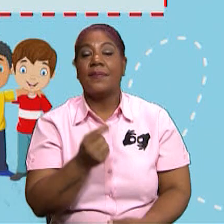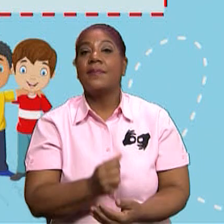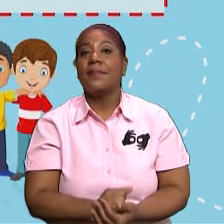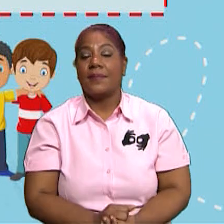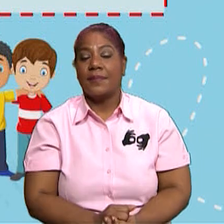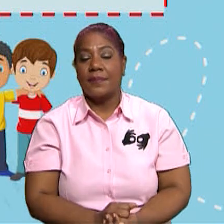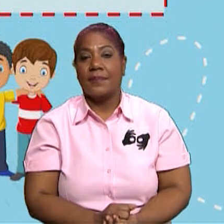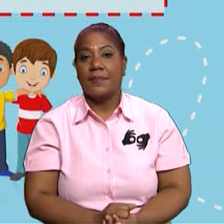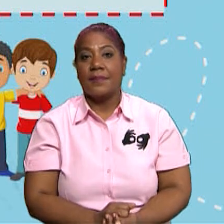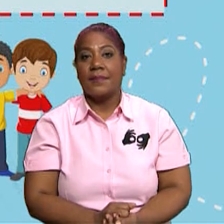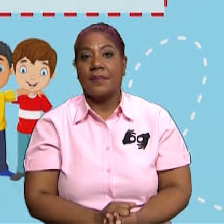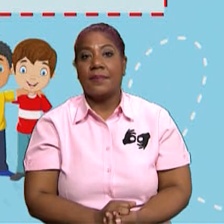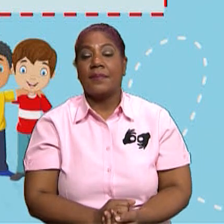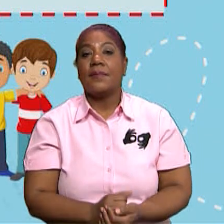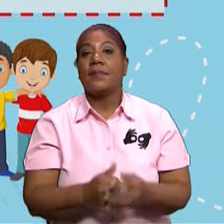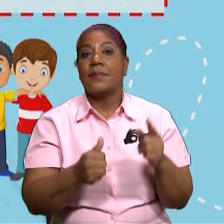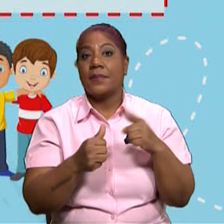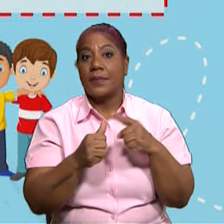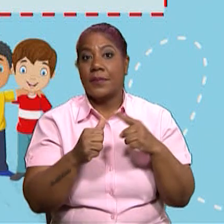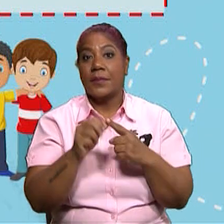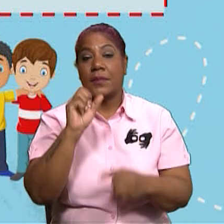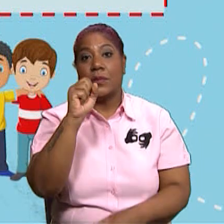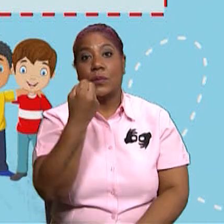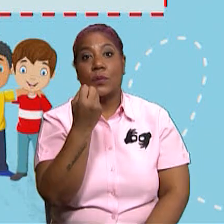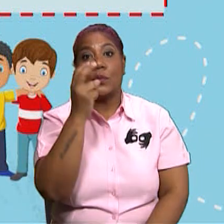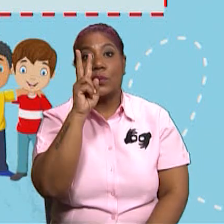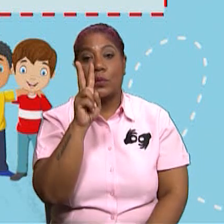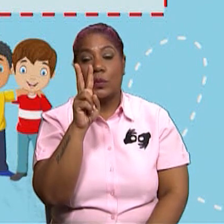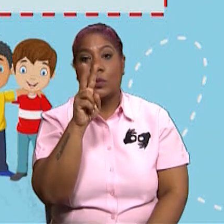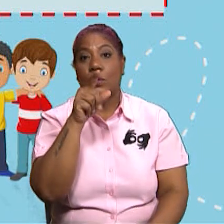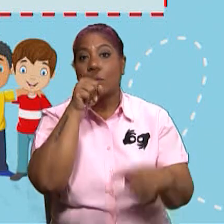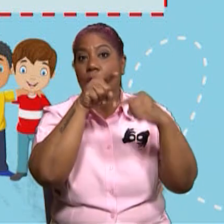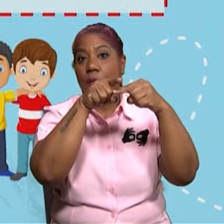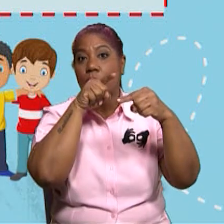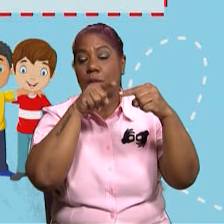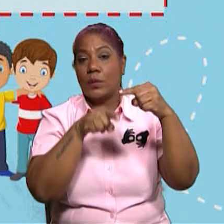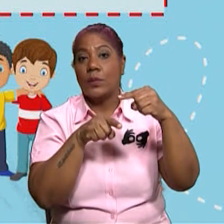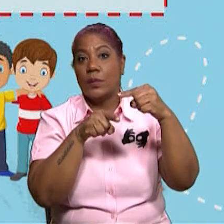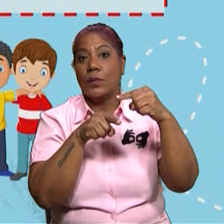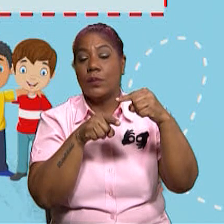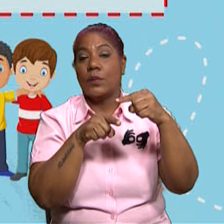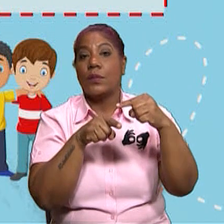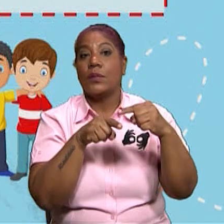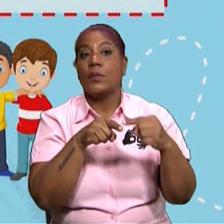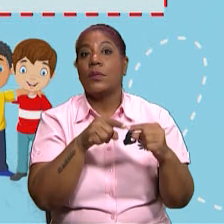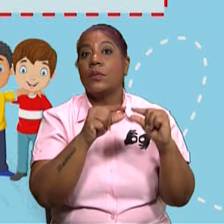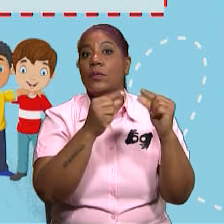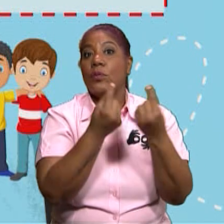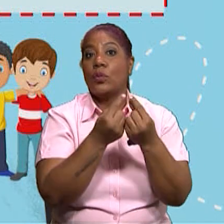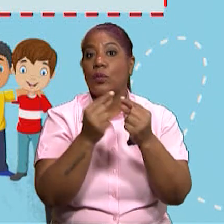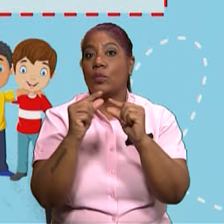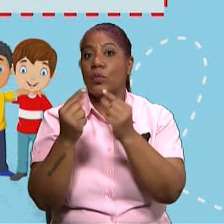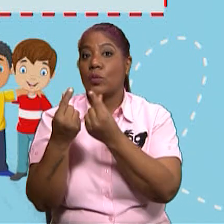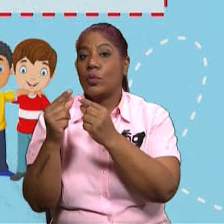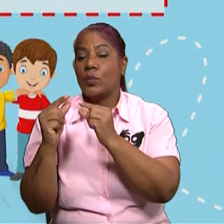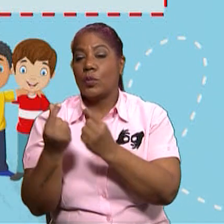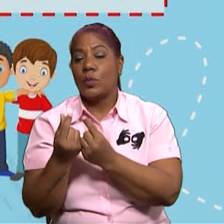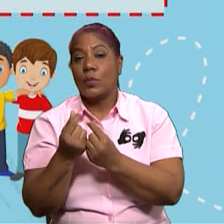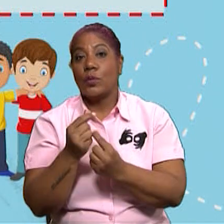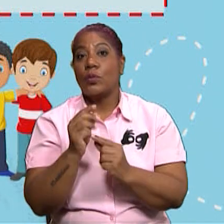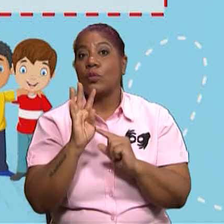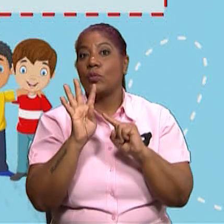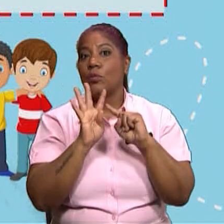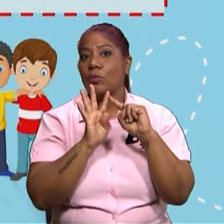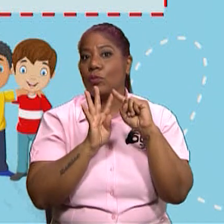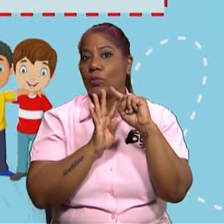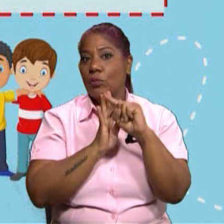vamos a tener el total entre la cantidad que hay en cada grupo o que voy a poner en cada grupo